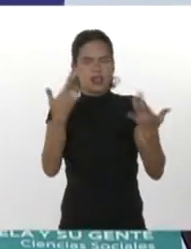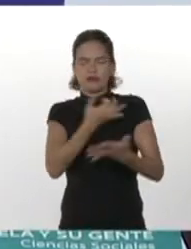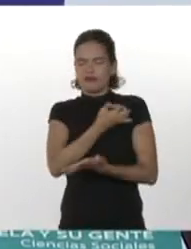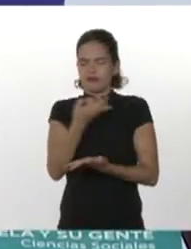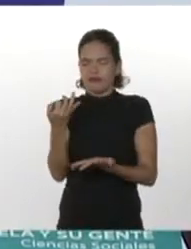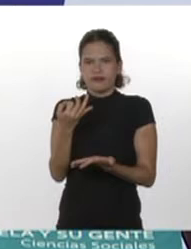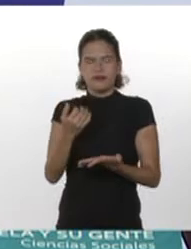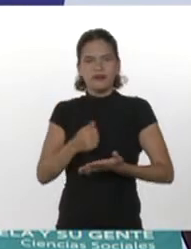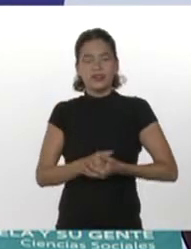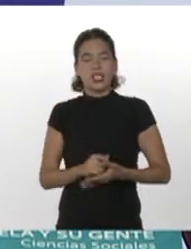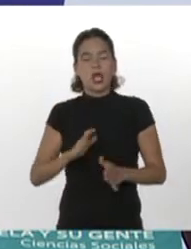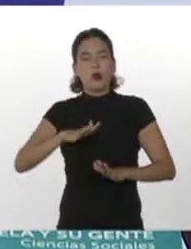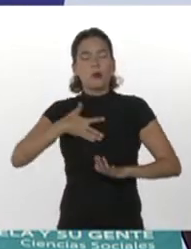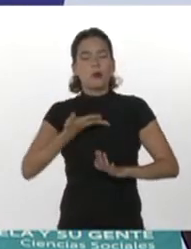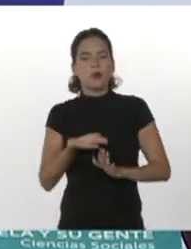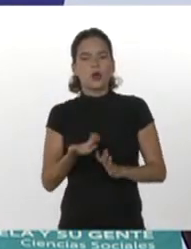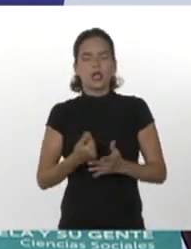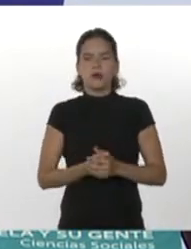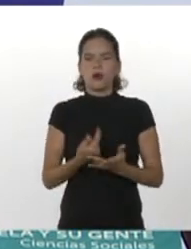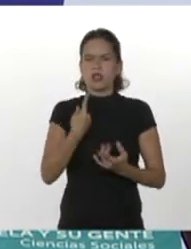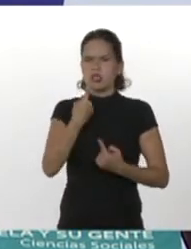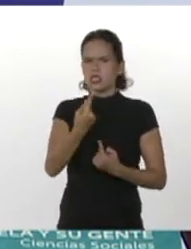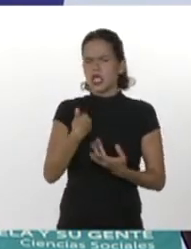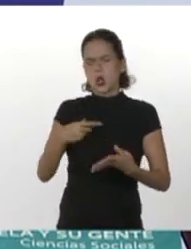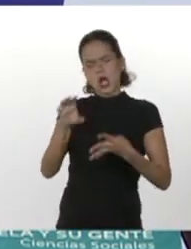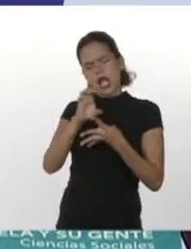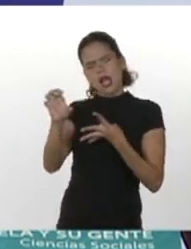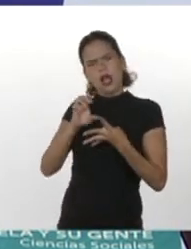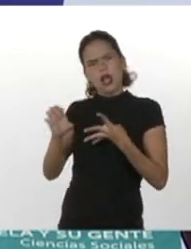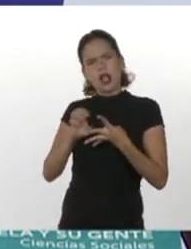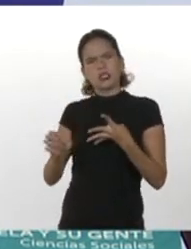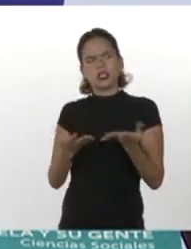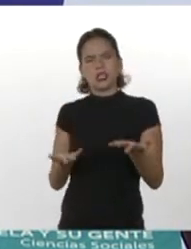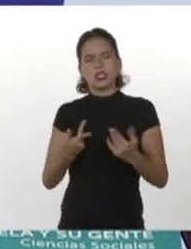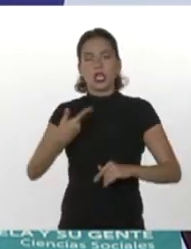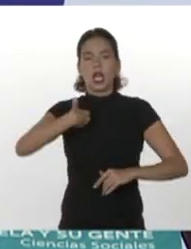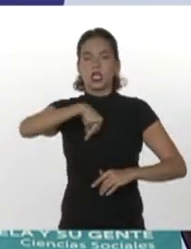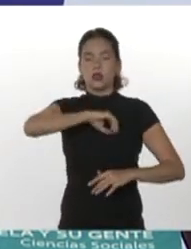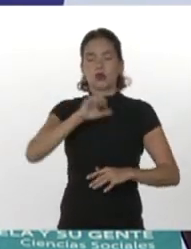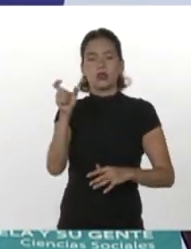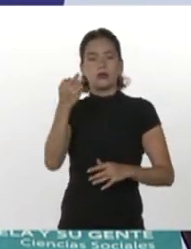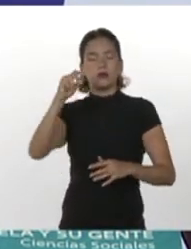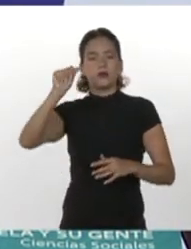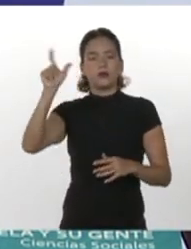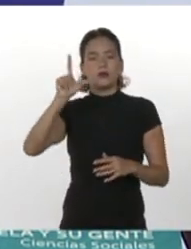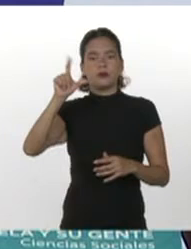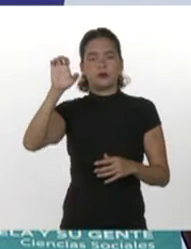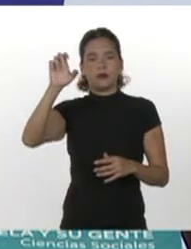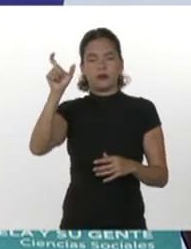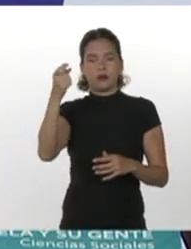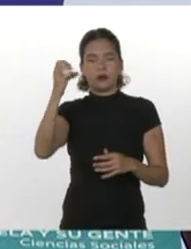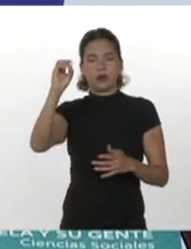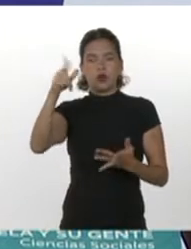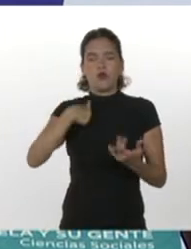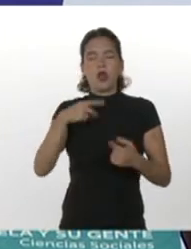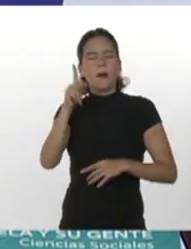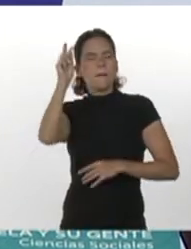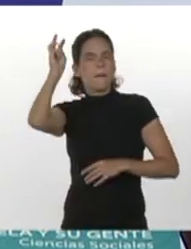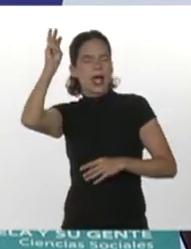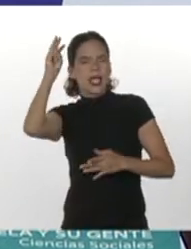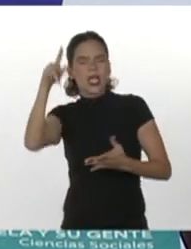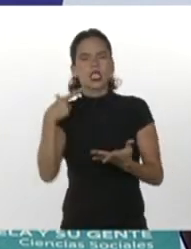excelente video, podemos nombrar algunas características de nuestro Rómulo Gallegos. Fue maestro,